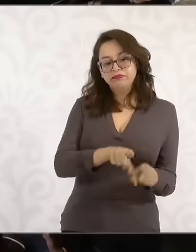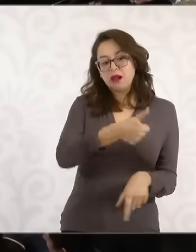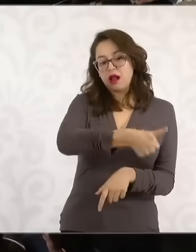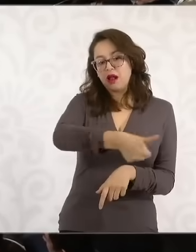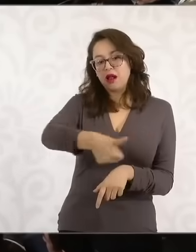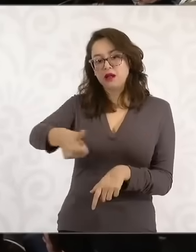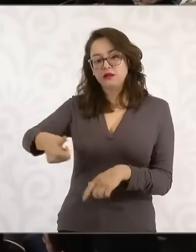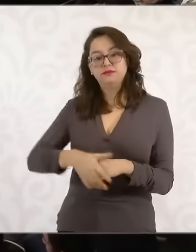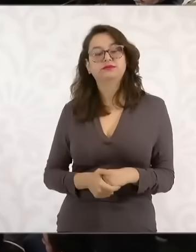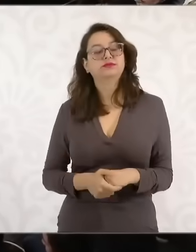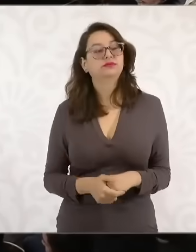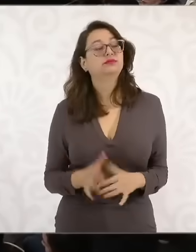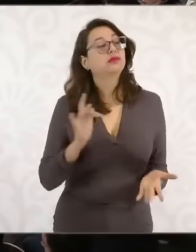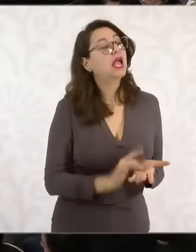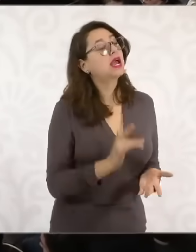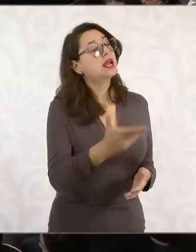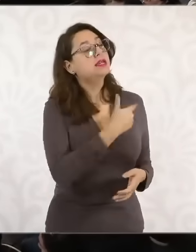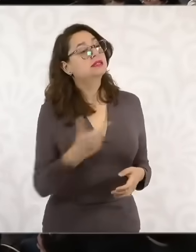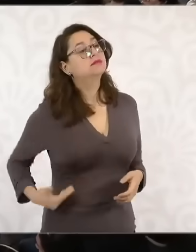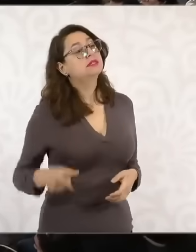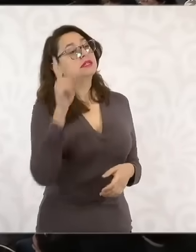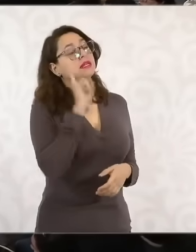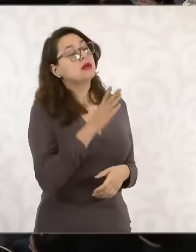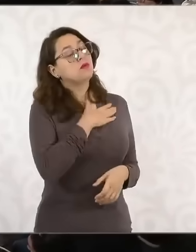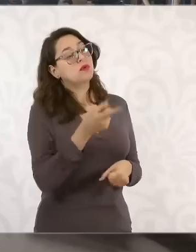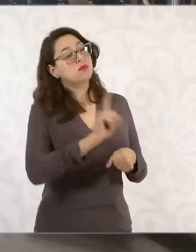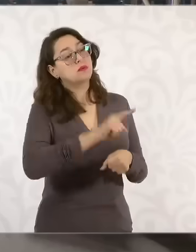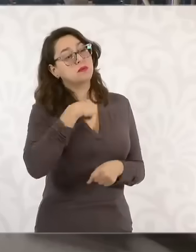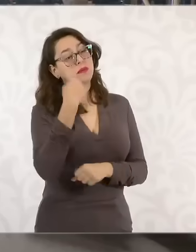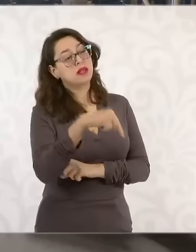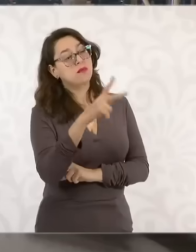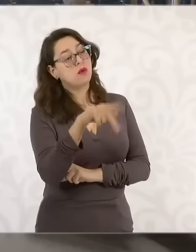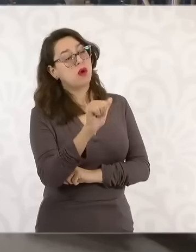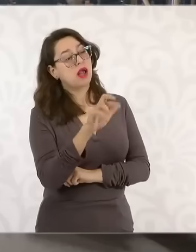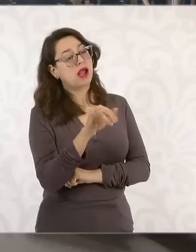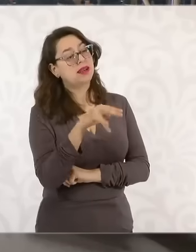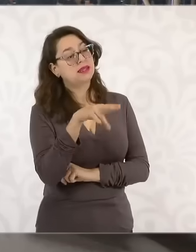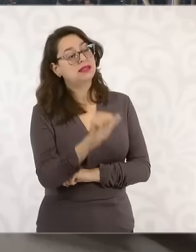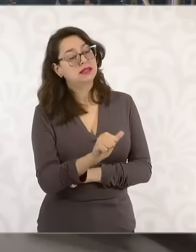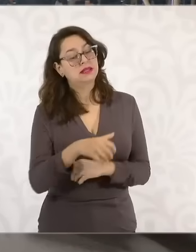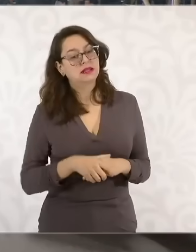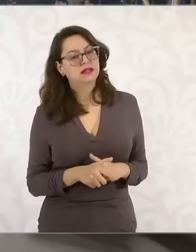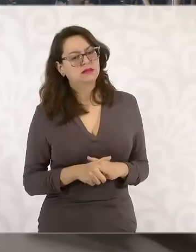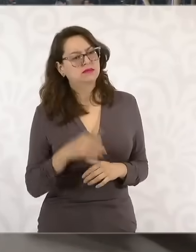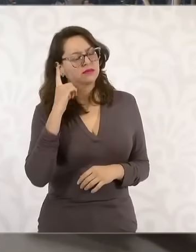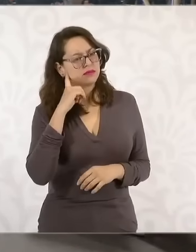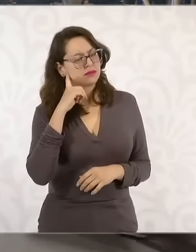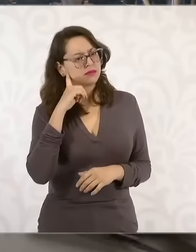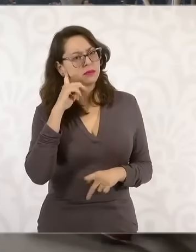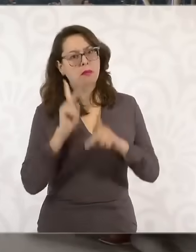Gracias, Presidenta. Buenos días. Karina Aguilar, de 24 Horas. Estas llamadas que sostuvo con el presidente,